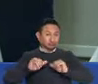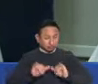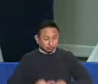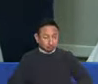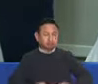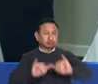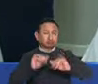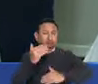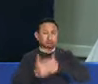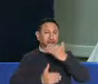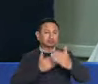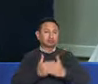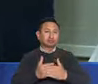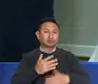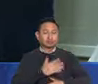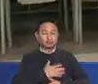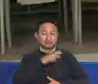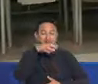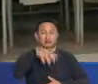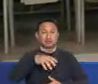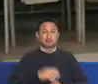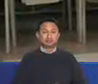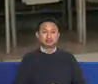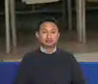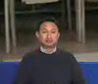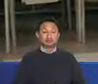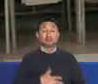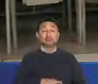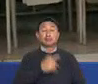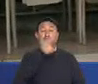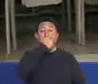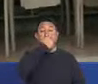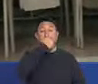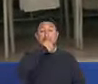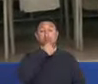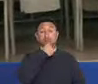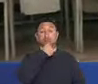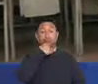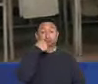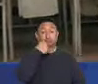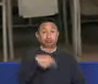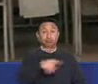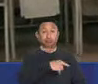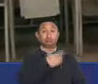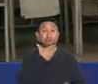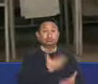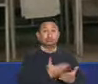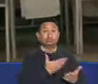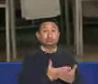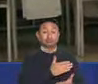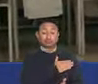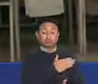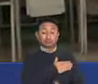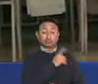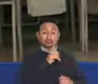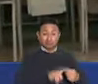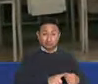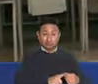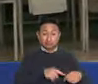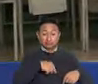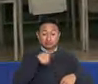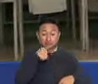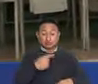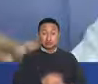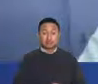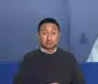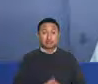seguir avanzando en nuestra provincia. Pavel Muñoz, por su parte, agradeció la confianza al pueblo quiteño y anunció